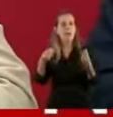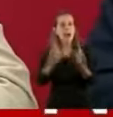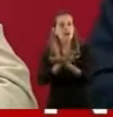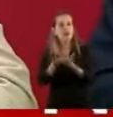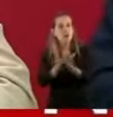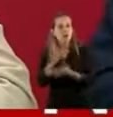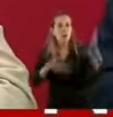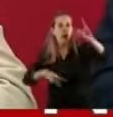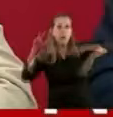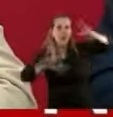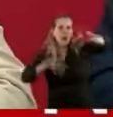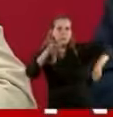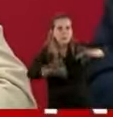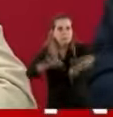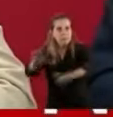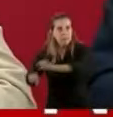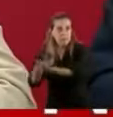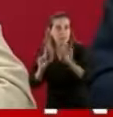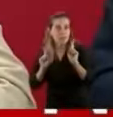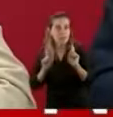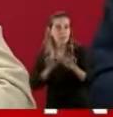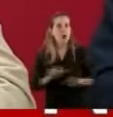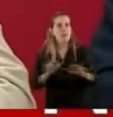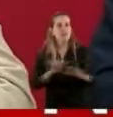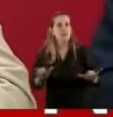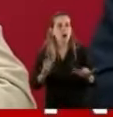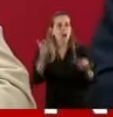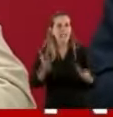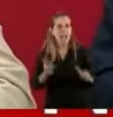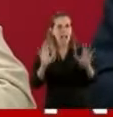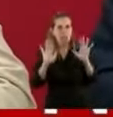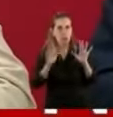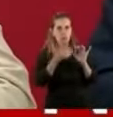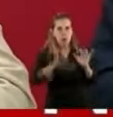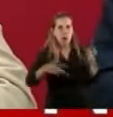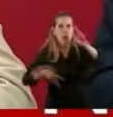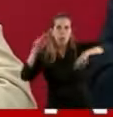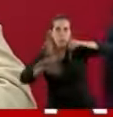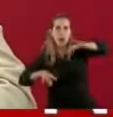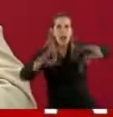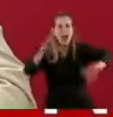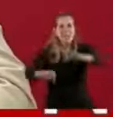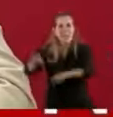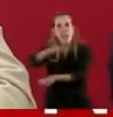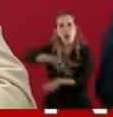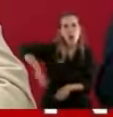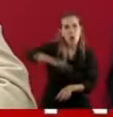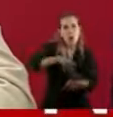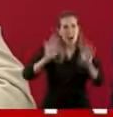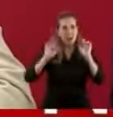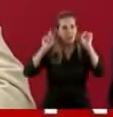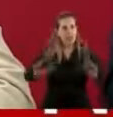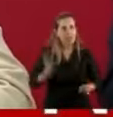rápidamente allanar a partir de la información que tengamos. Además, por supuesto, la